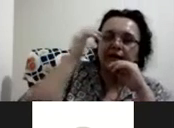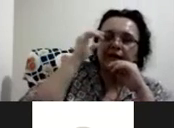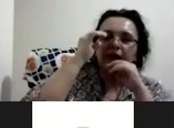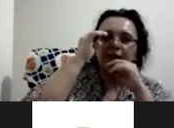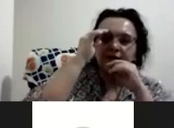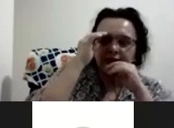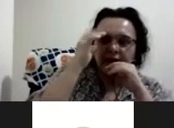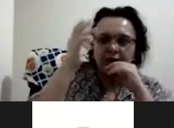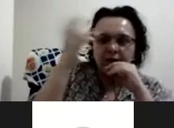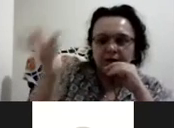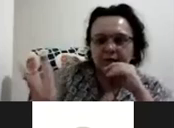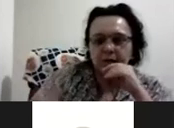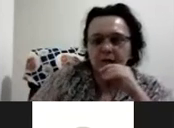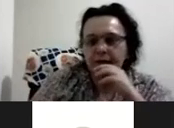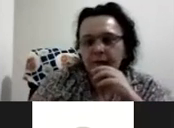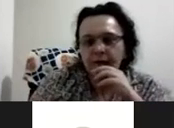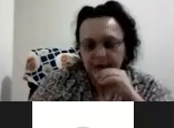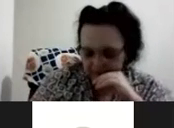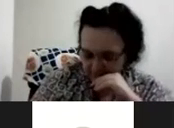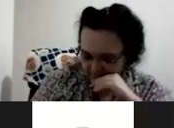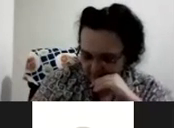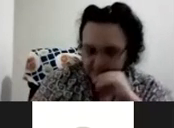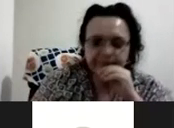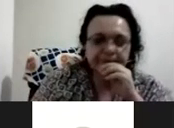como es algo incierto, entonces ocupa will.